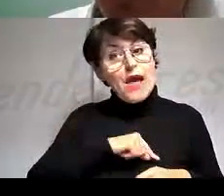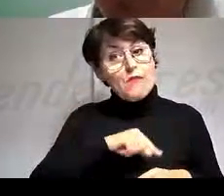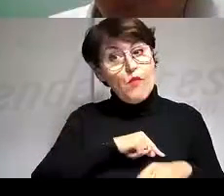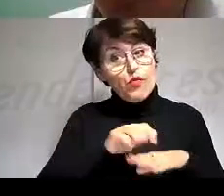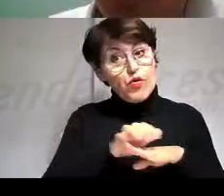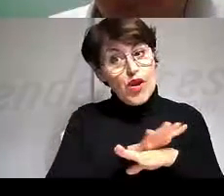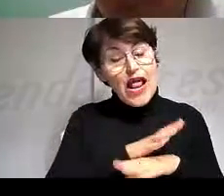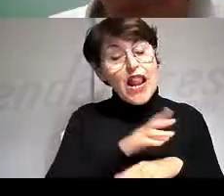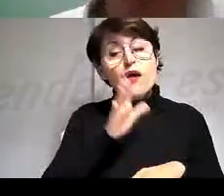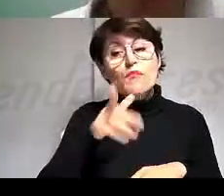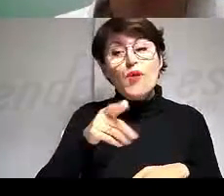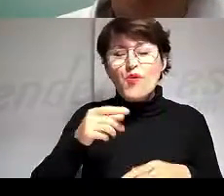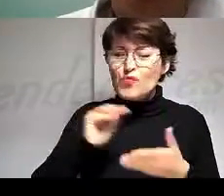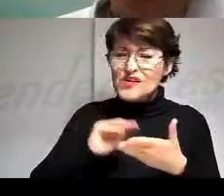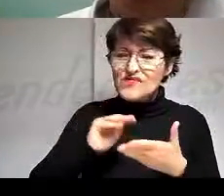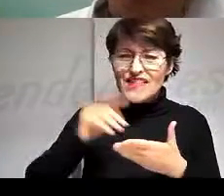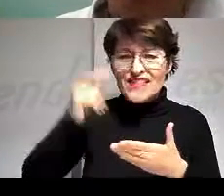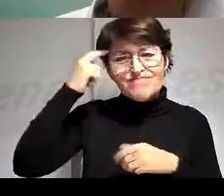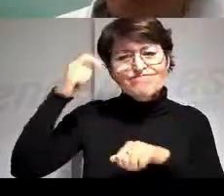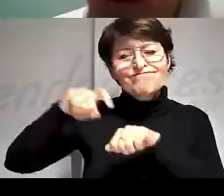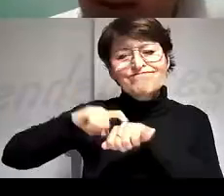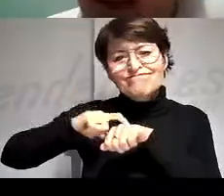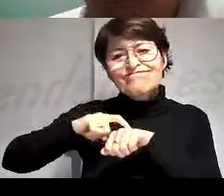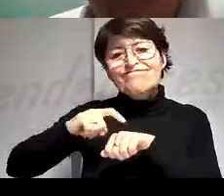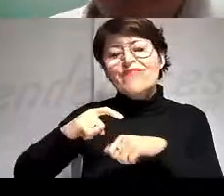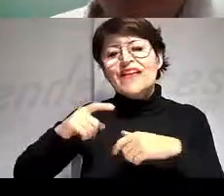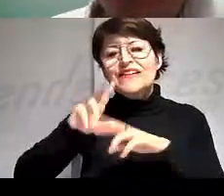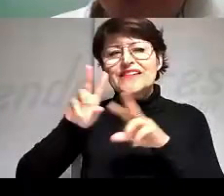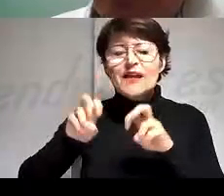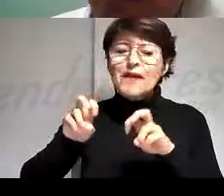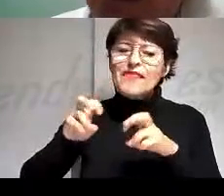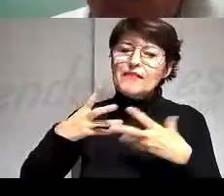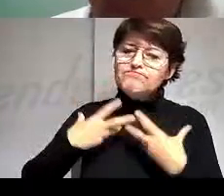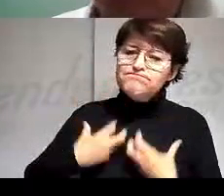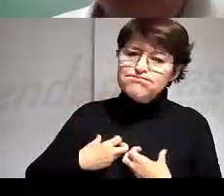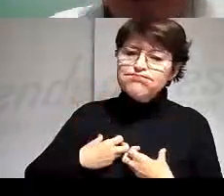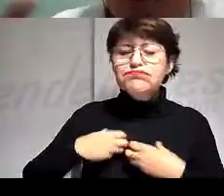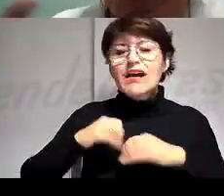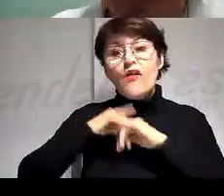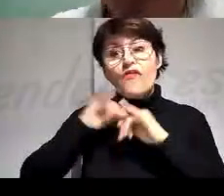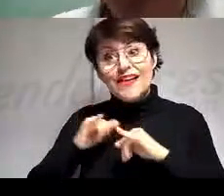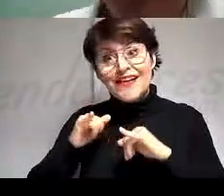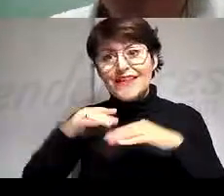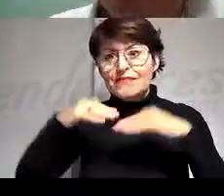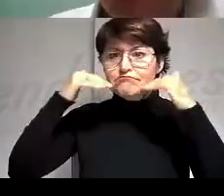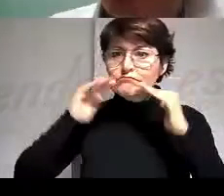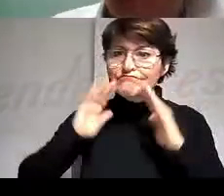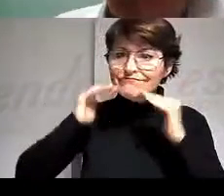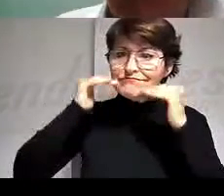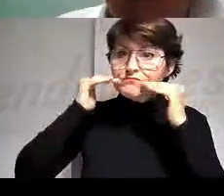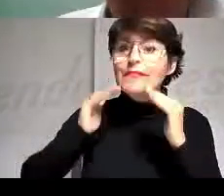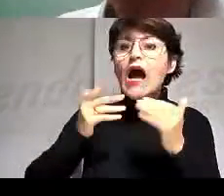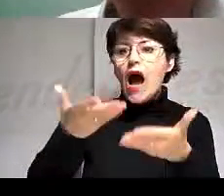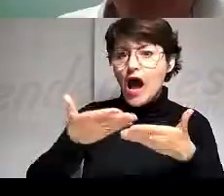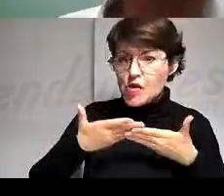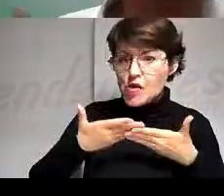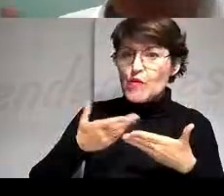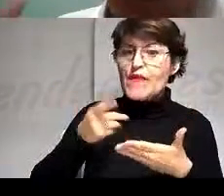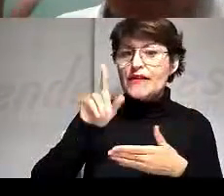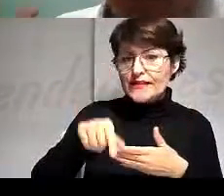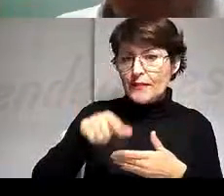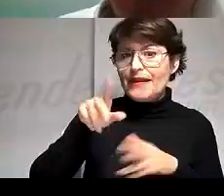los neurotransmisores relacionados con la felicidad, con la tranquilidad, la serotonina, por ejemplo, pues gran parte de